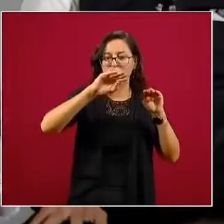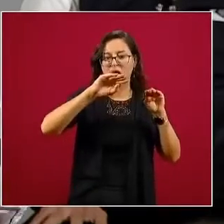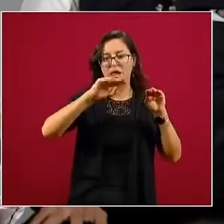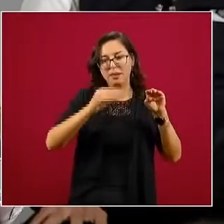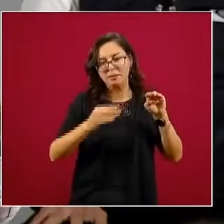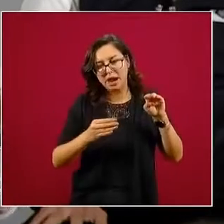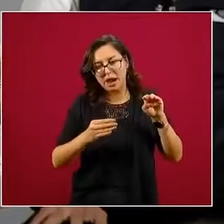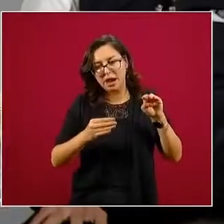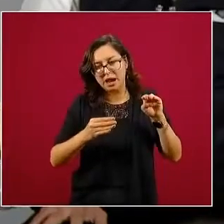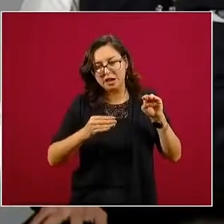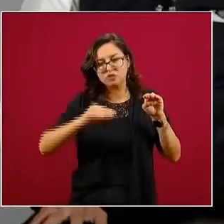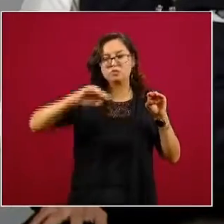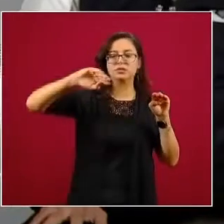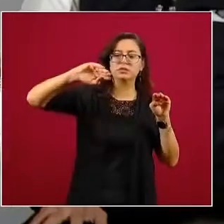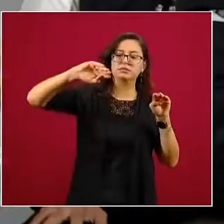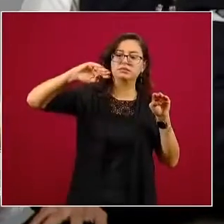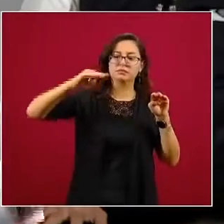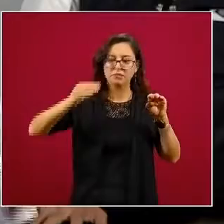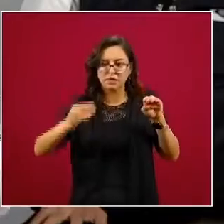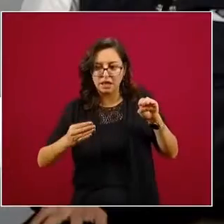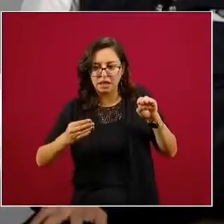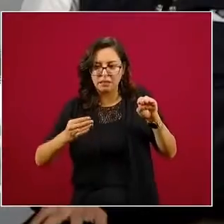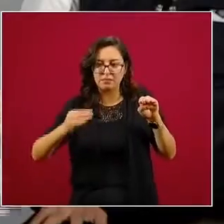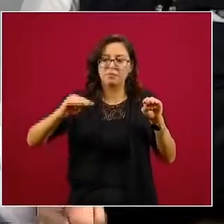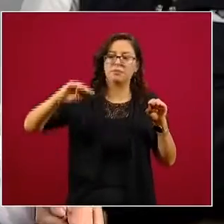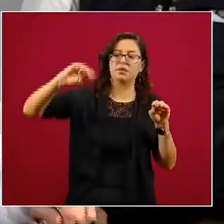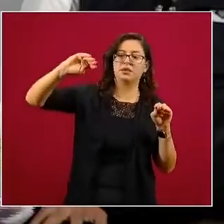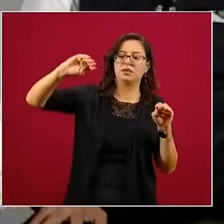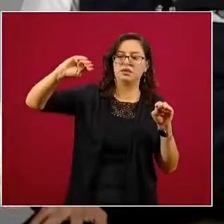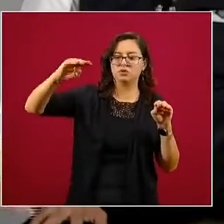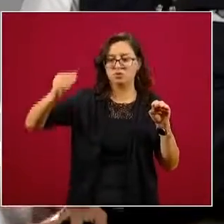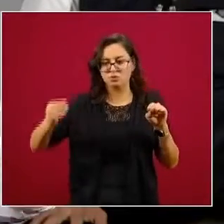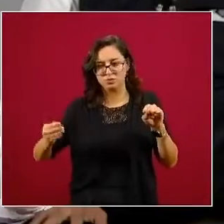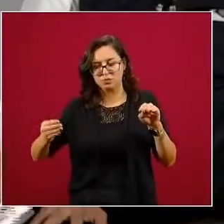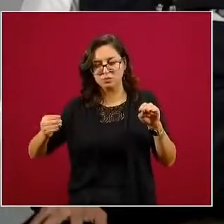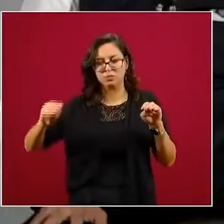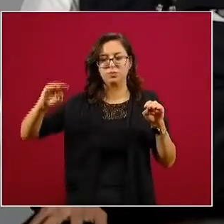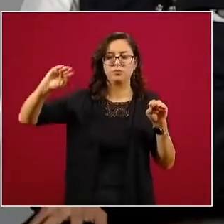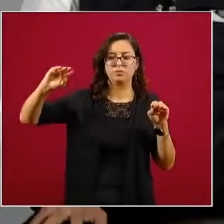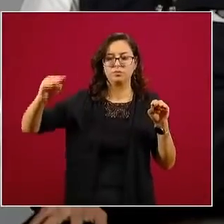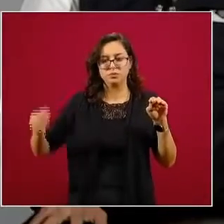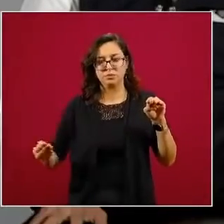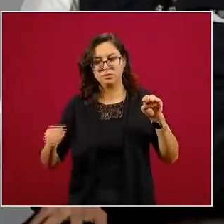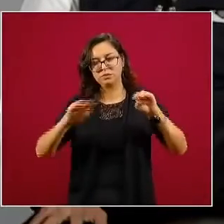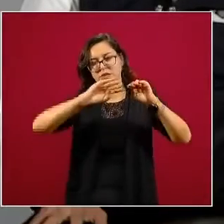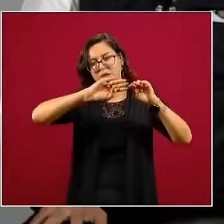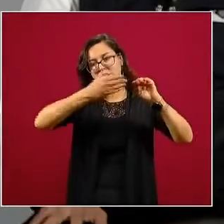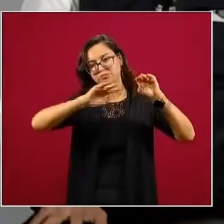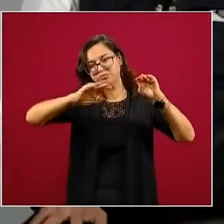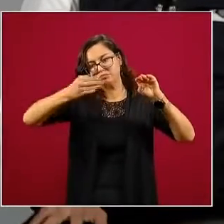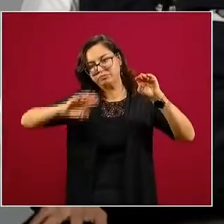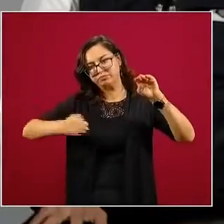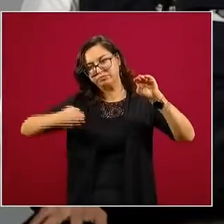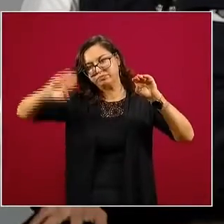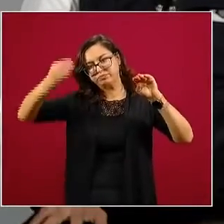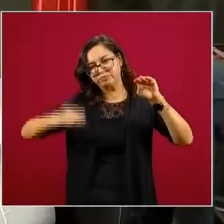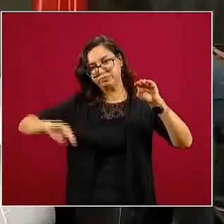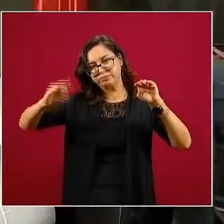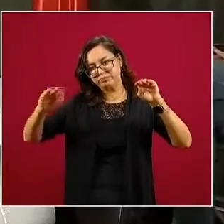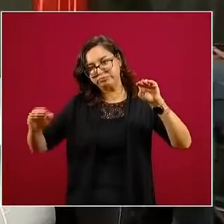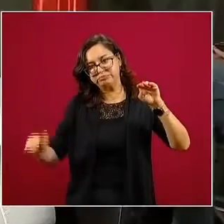de la información, el enfoque de la información de la que se trata, y esos matices, desde el punto de vista técnico, no son matices,